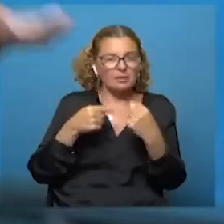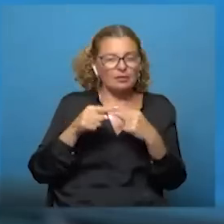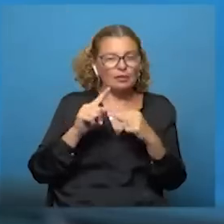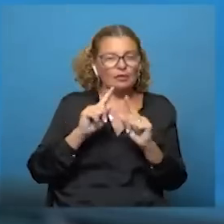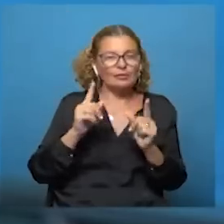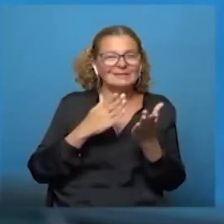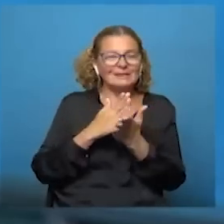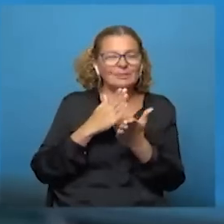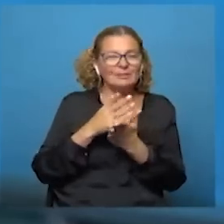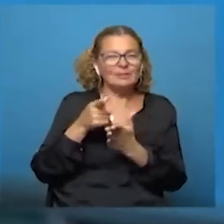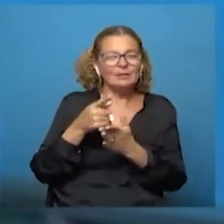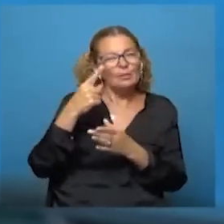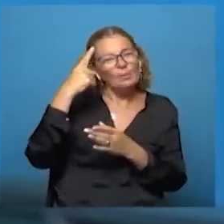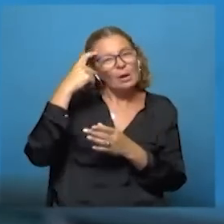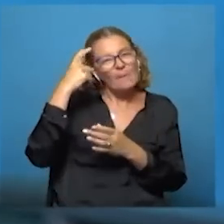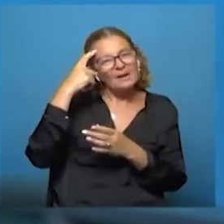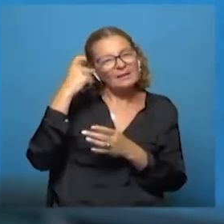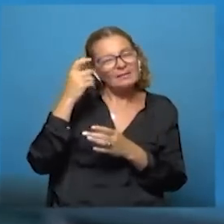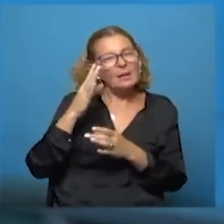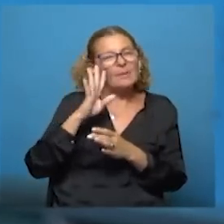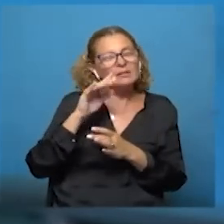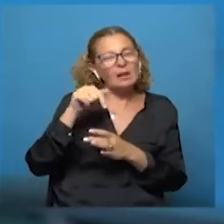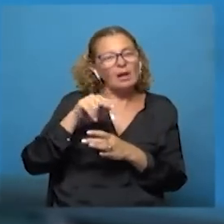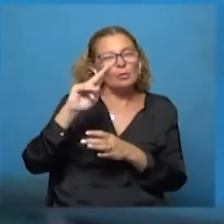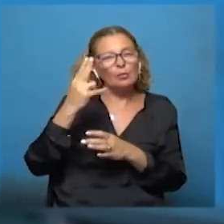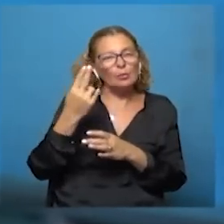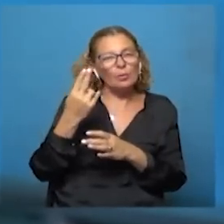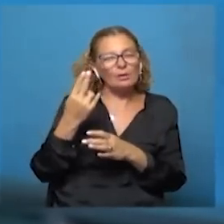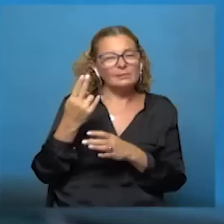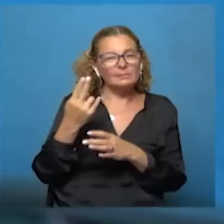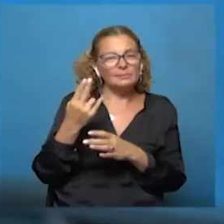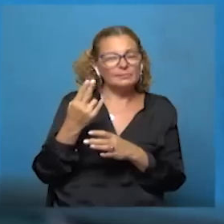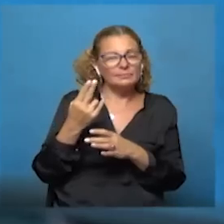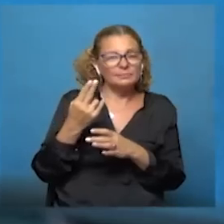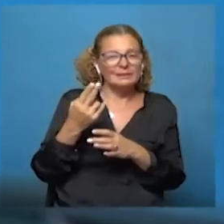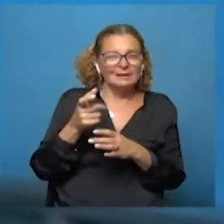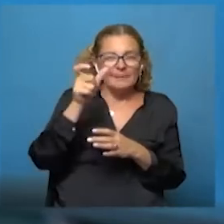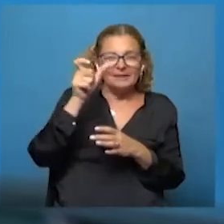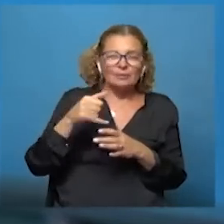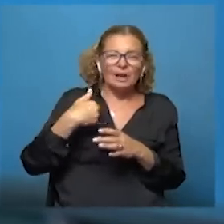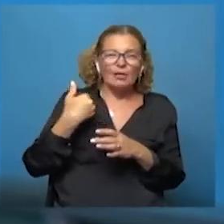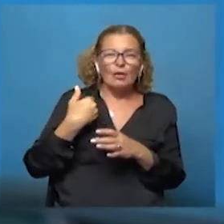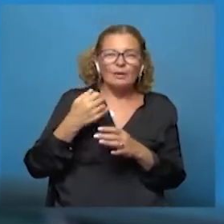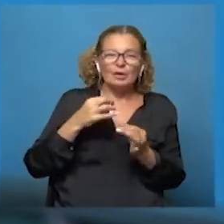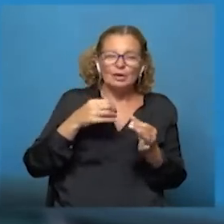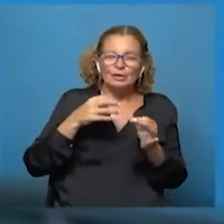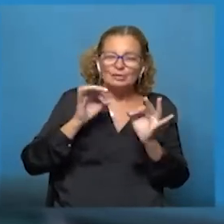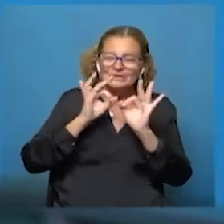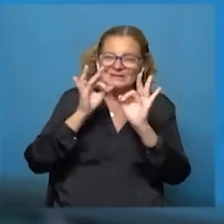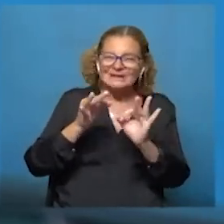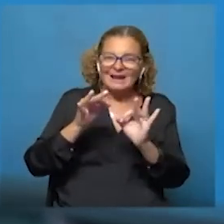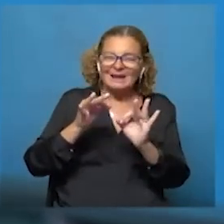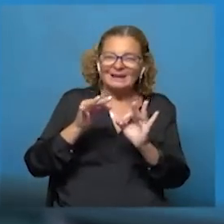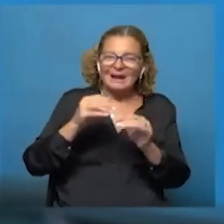es así y con él hicimos experiencias parecidas en Uruguay de que la gente joven No llegara a prisión y